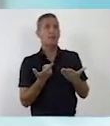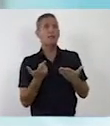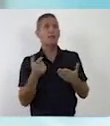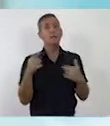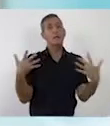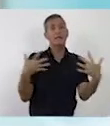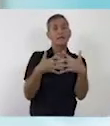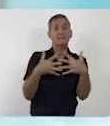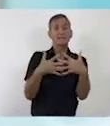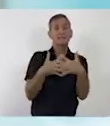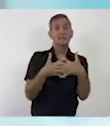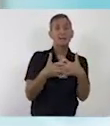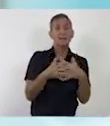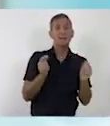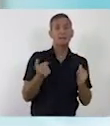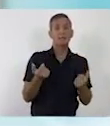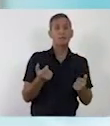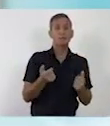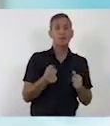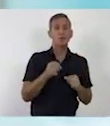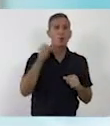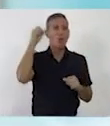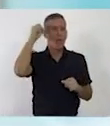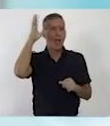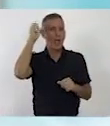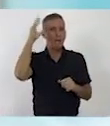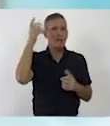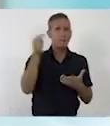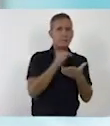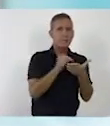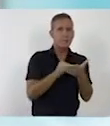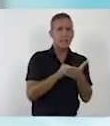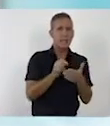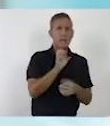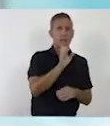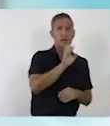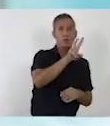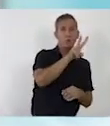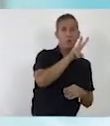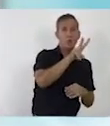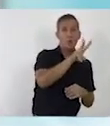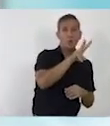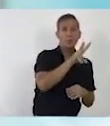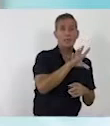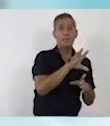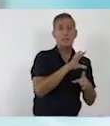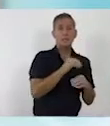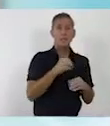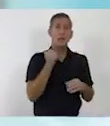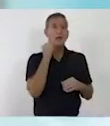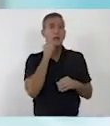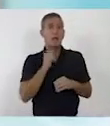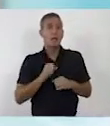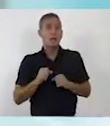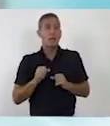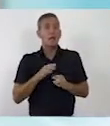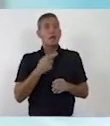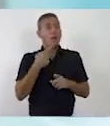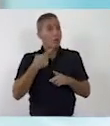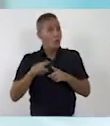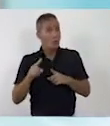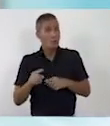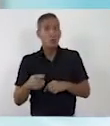caso, una relacionada con YouTube que tiene que ver con experimentación de cálculos de volumen, que además de lo que yo les he informado,